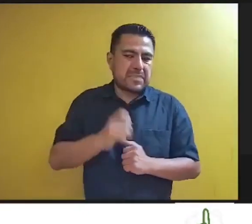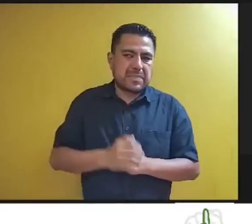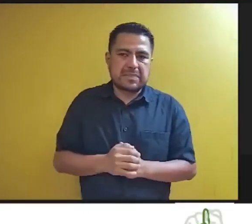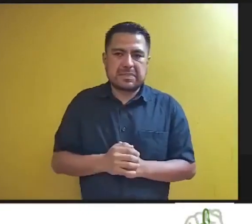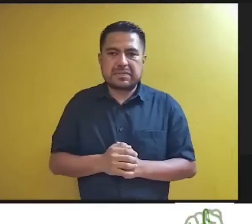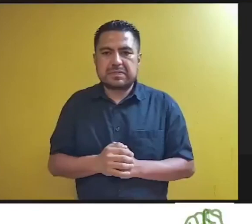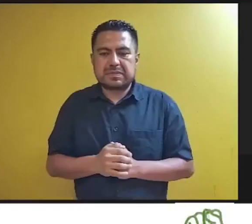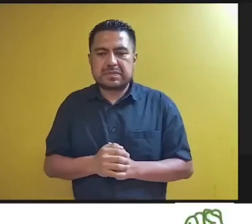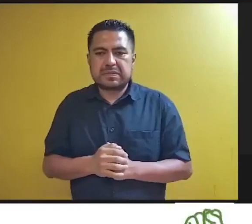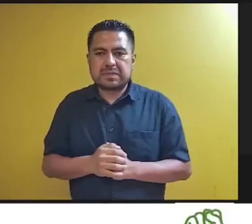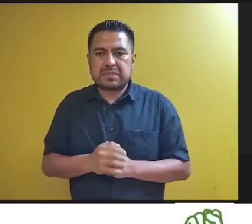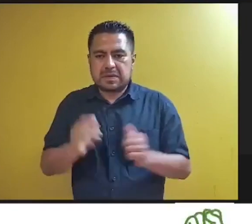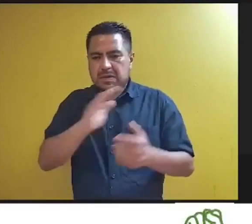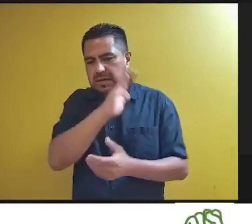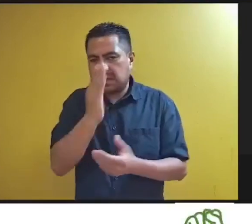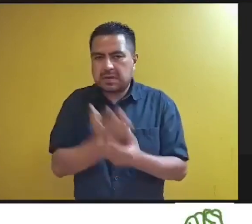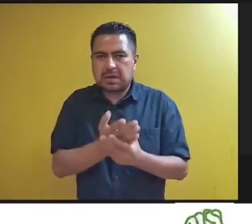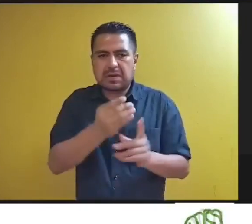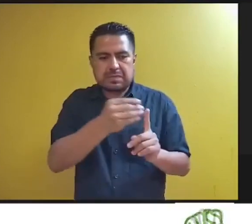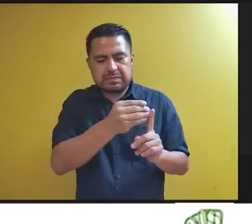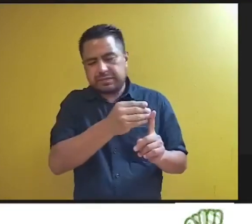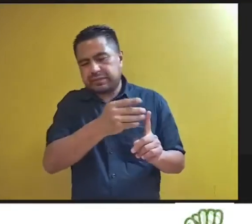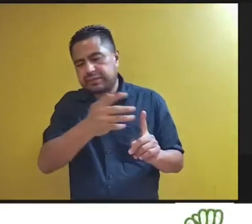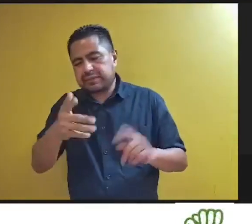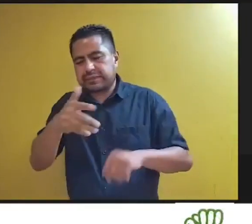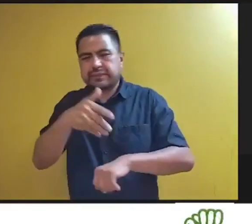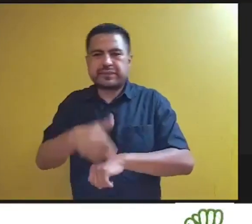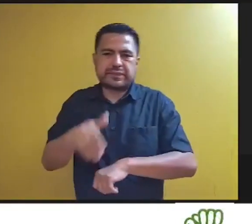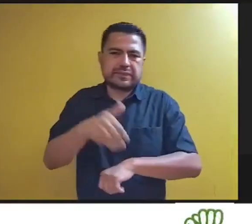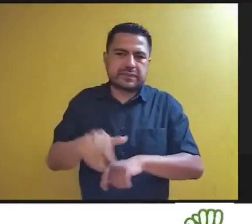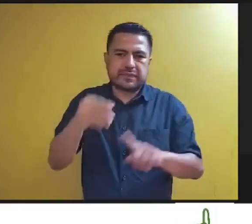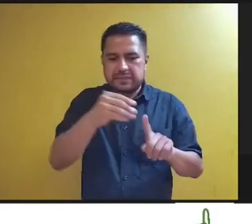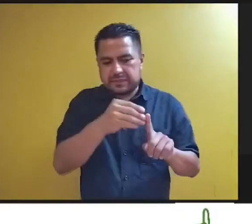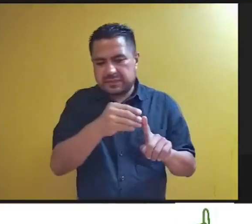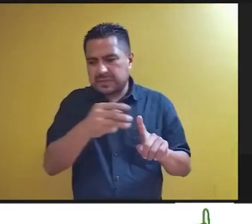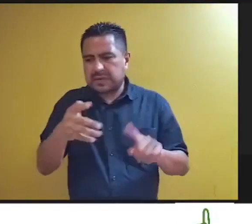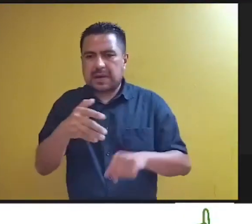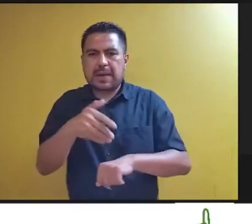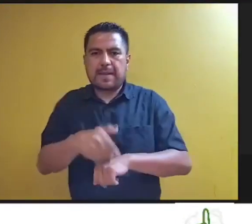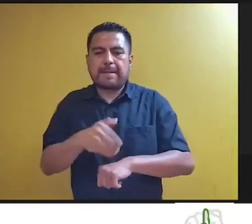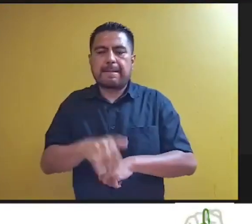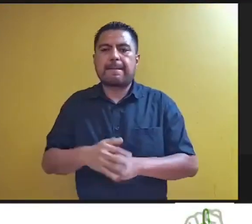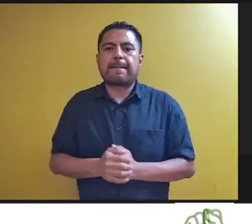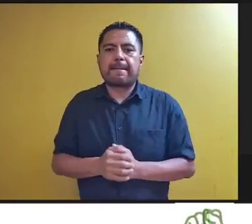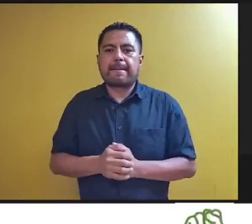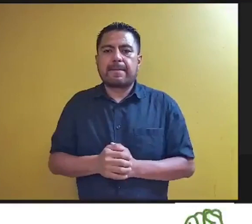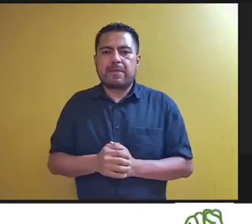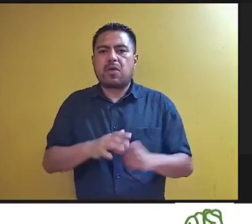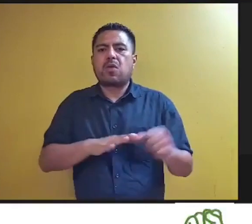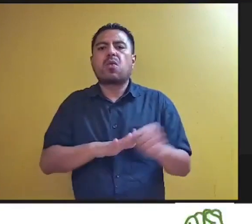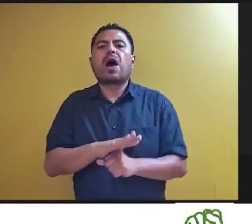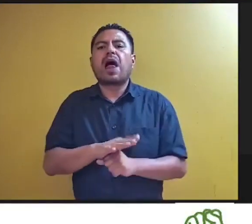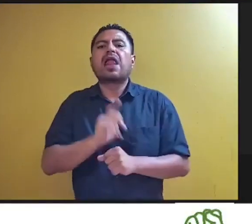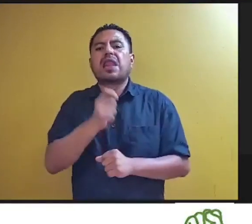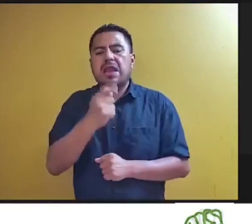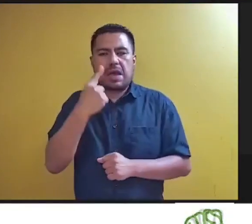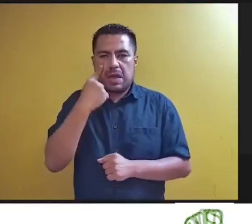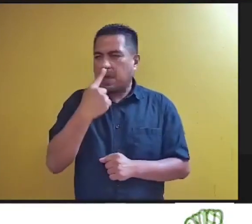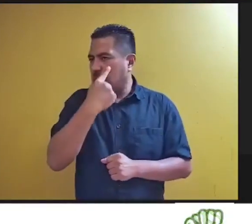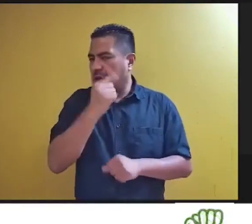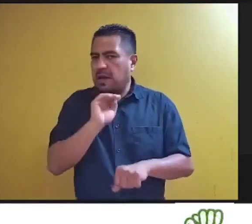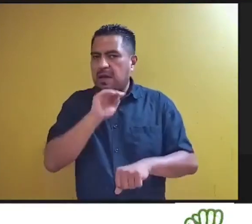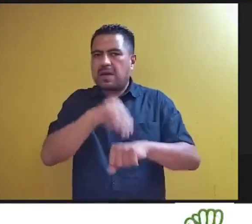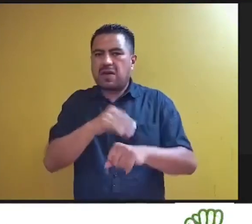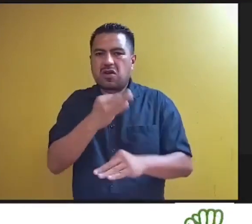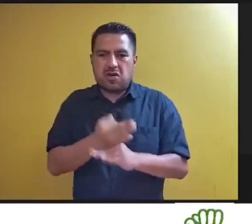Estado de Guerrero, en el expediente IEPC, diagonal CC, diagonal PES, diagonal 9, diagonal 2023, en términos de las consideraciones expuestas